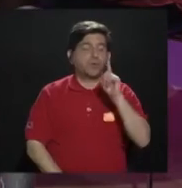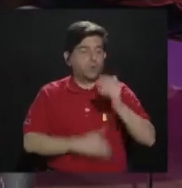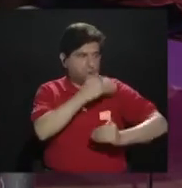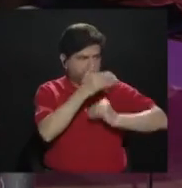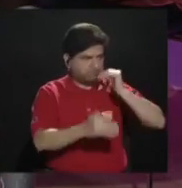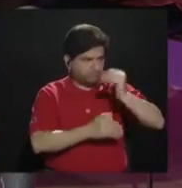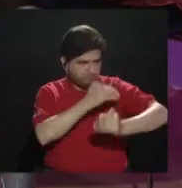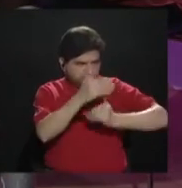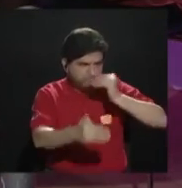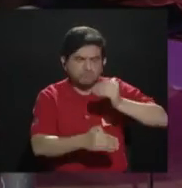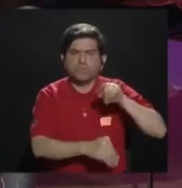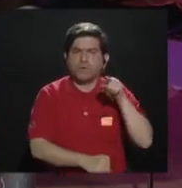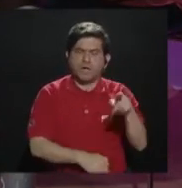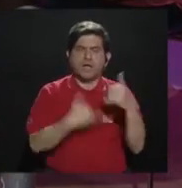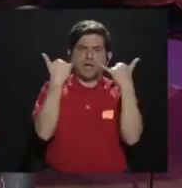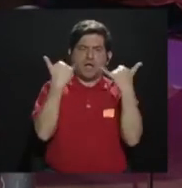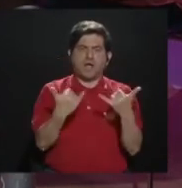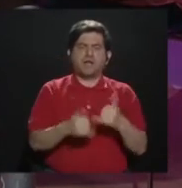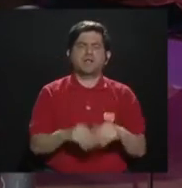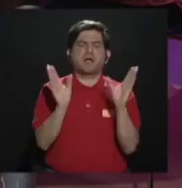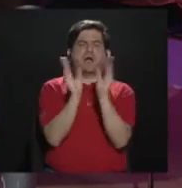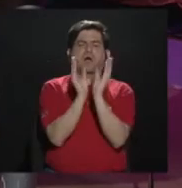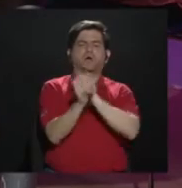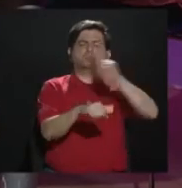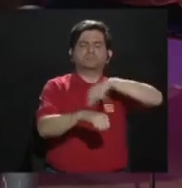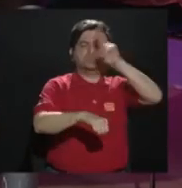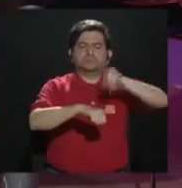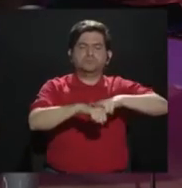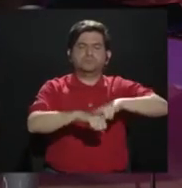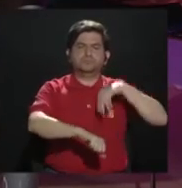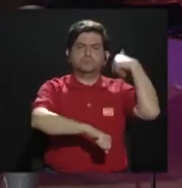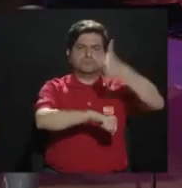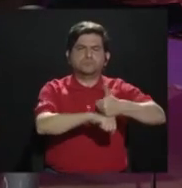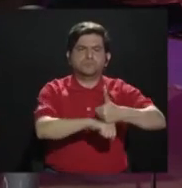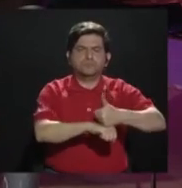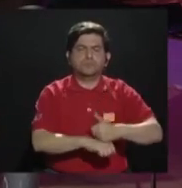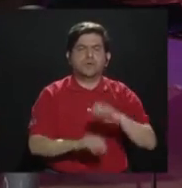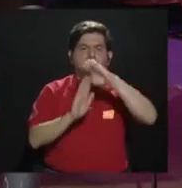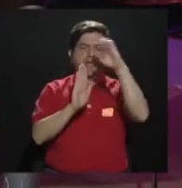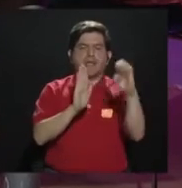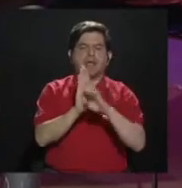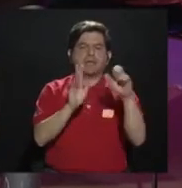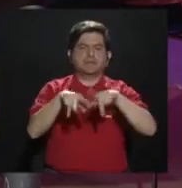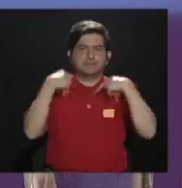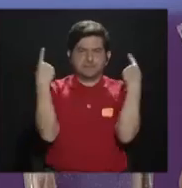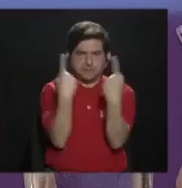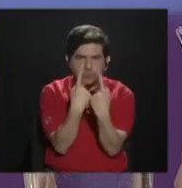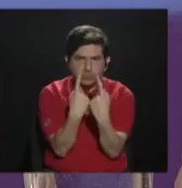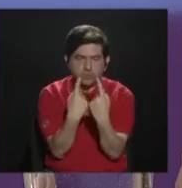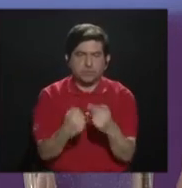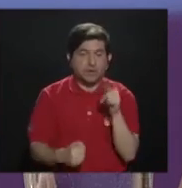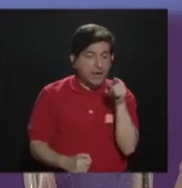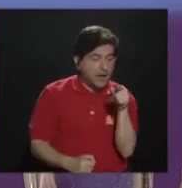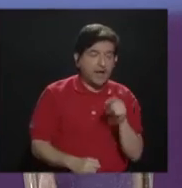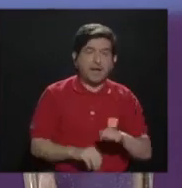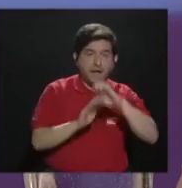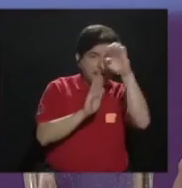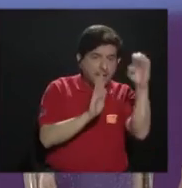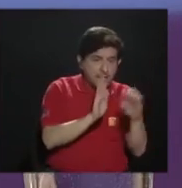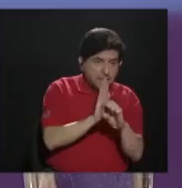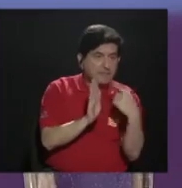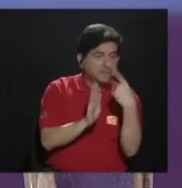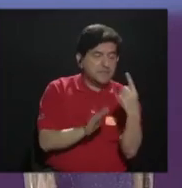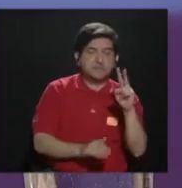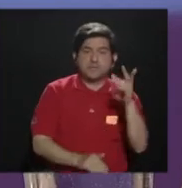proceso en donde hicimos un Congreso Nacional y definimos el estatuto de nuestro partido, y en ese estatuto planteamos